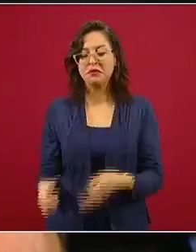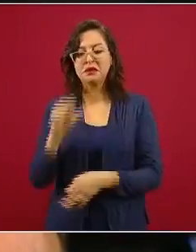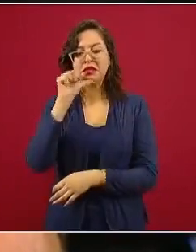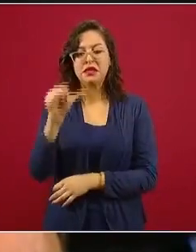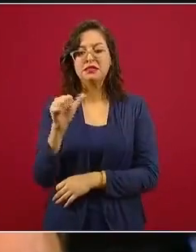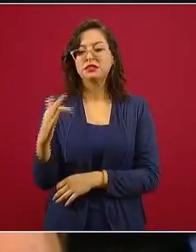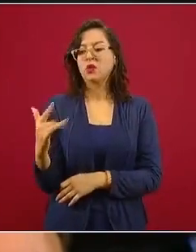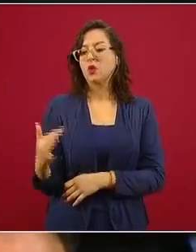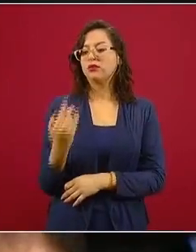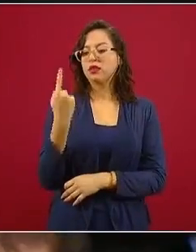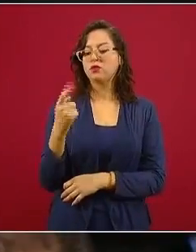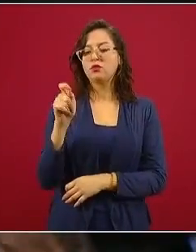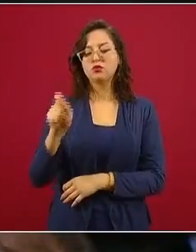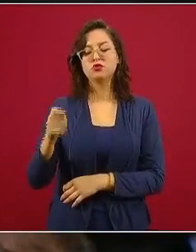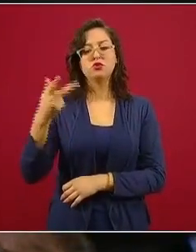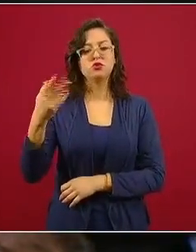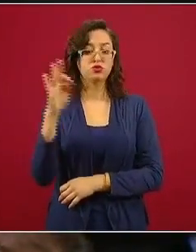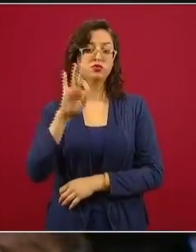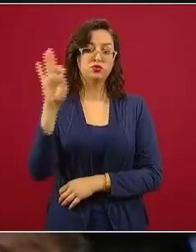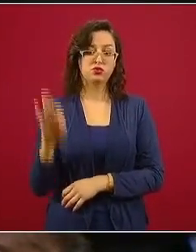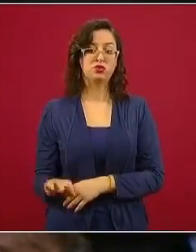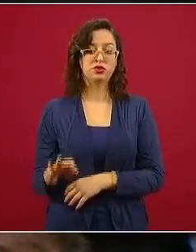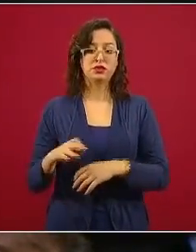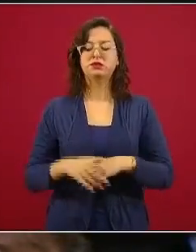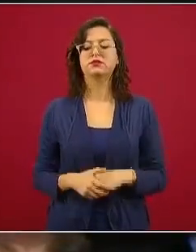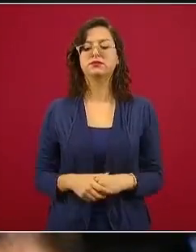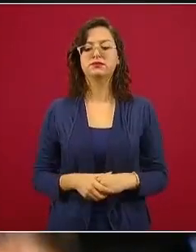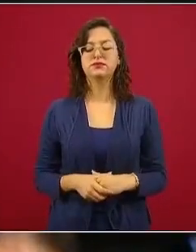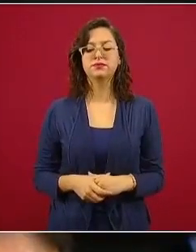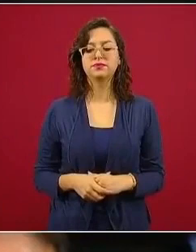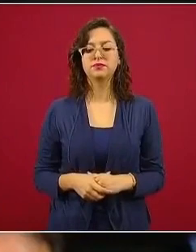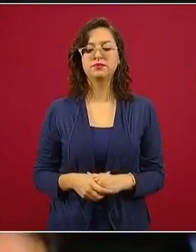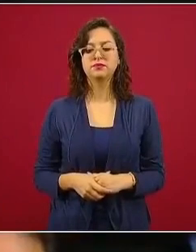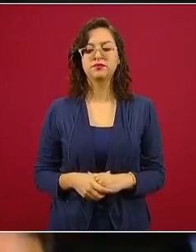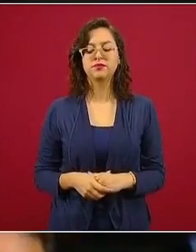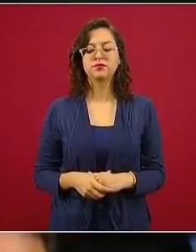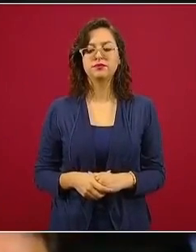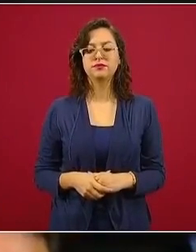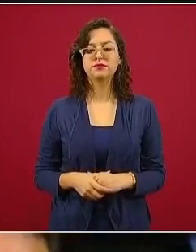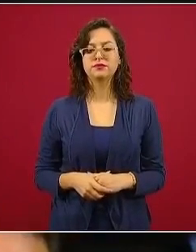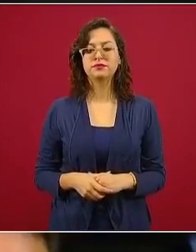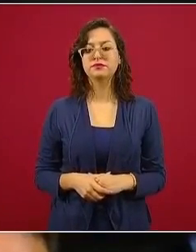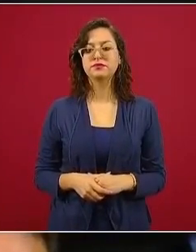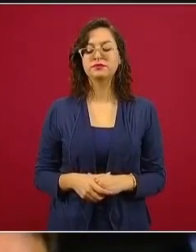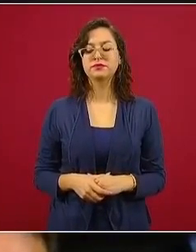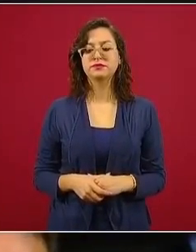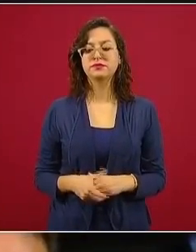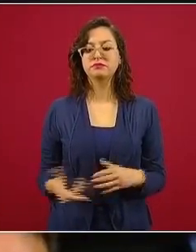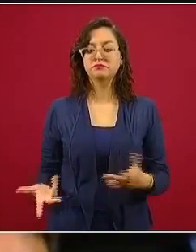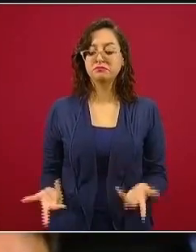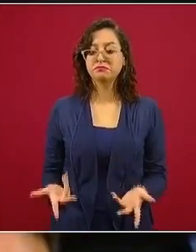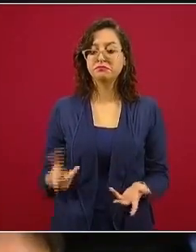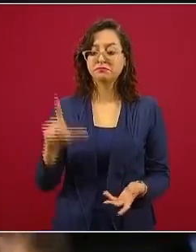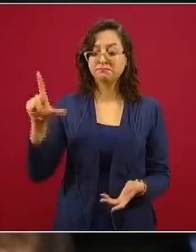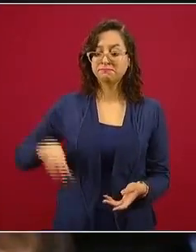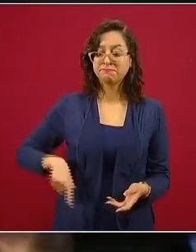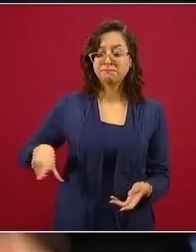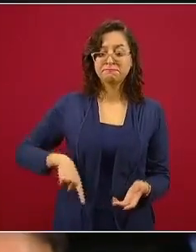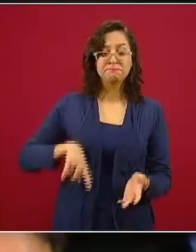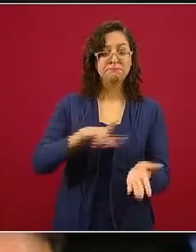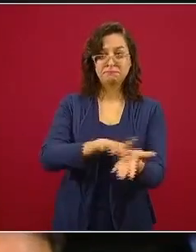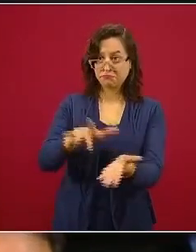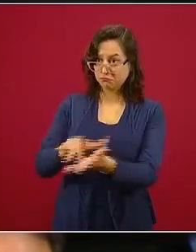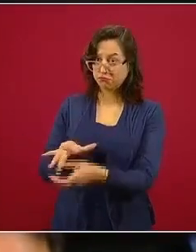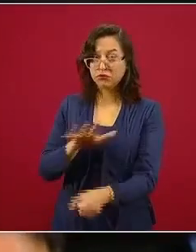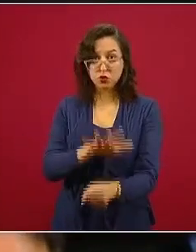51.8% de la población activa. Considera más bien que es suficiente los apoyos que otorga el gobierno,